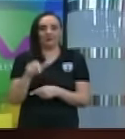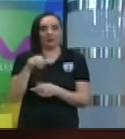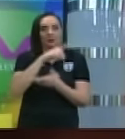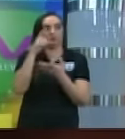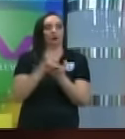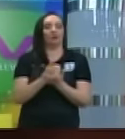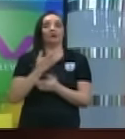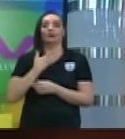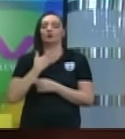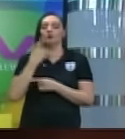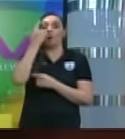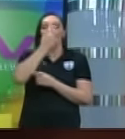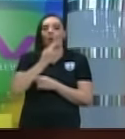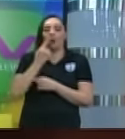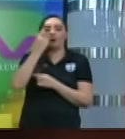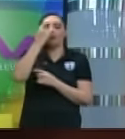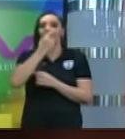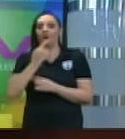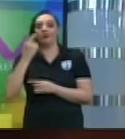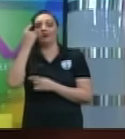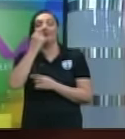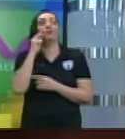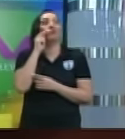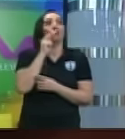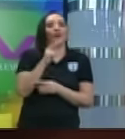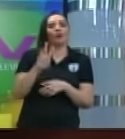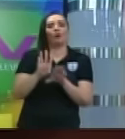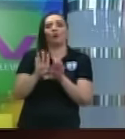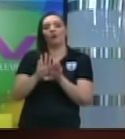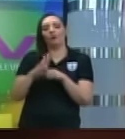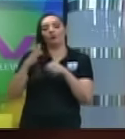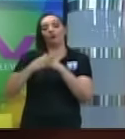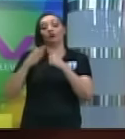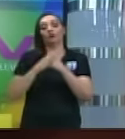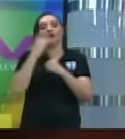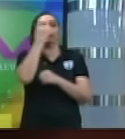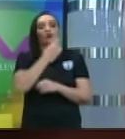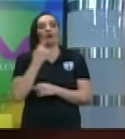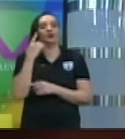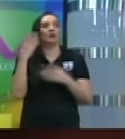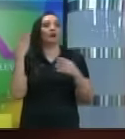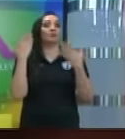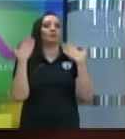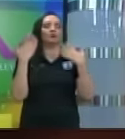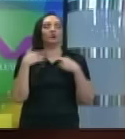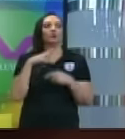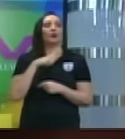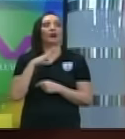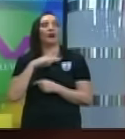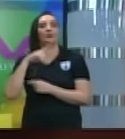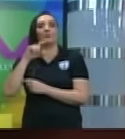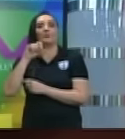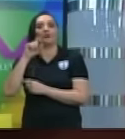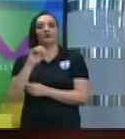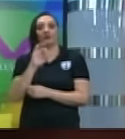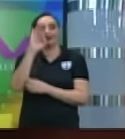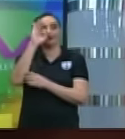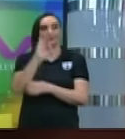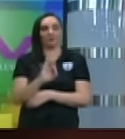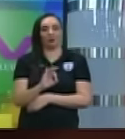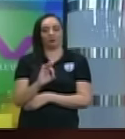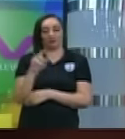pronóstico hora por hora para mostrarle cómo van a estar las cosas en las siguientes. La temperatura está fresca, tenemos 20 grados